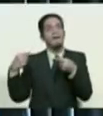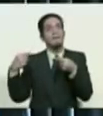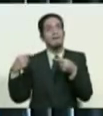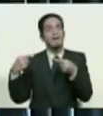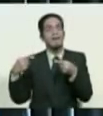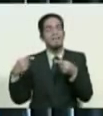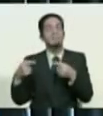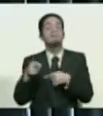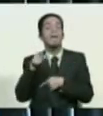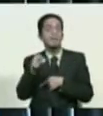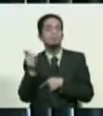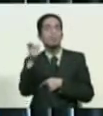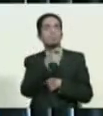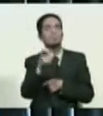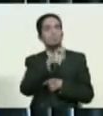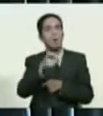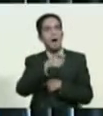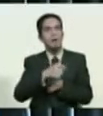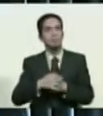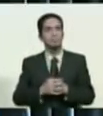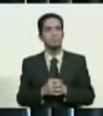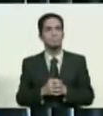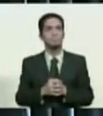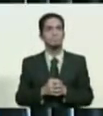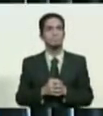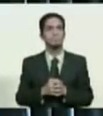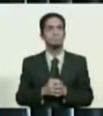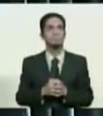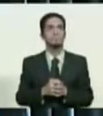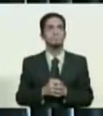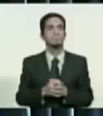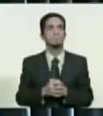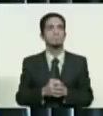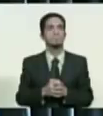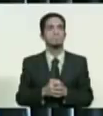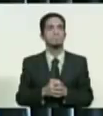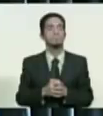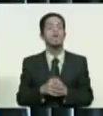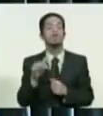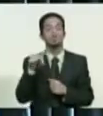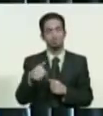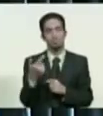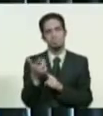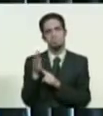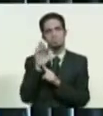señor Borges? A estas alturas, con lo que voy a mostrar en este momento,